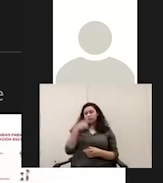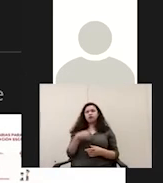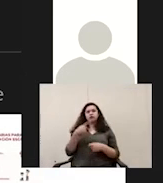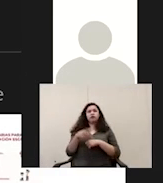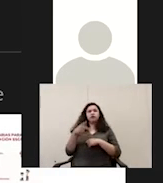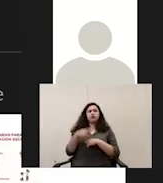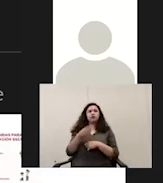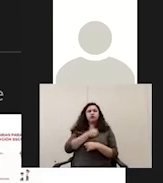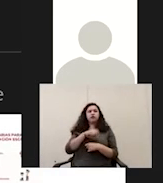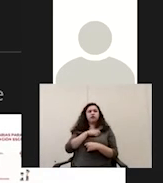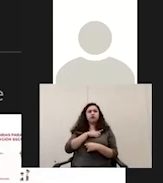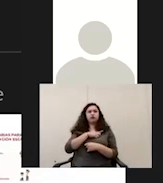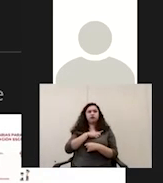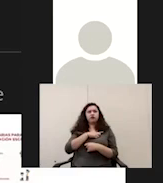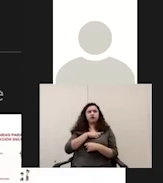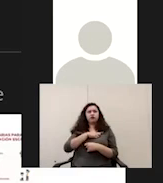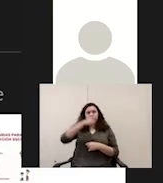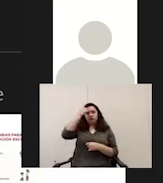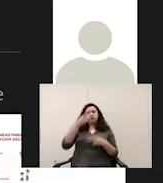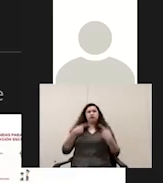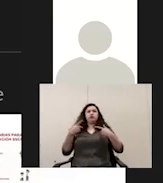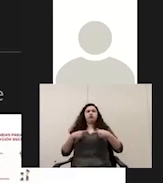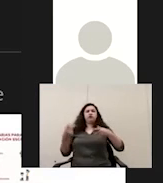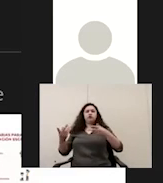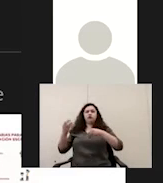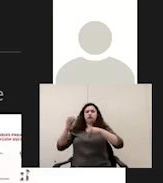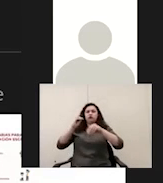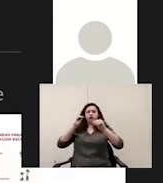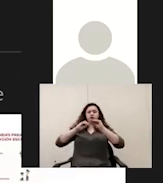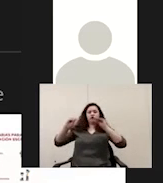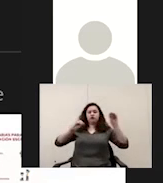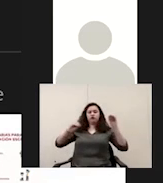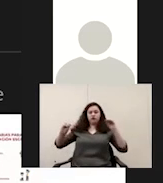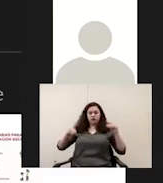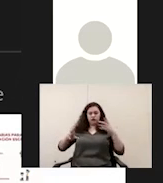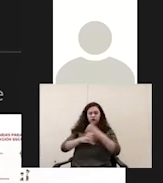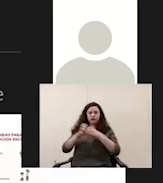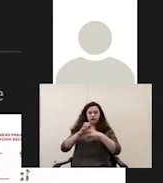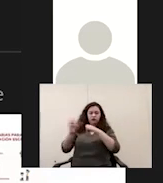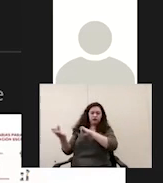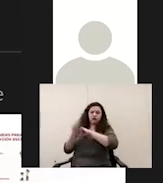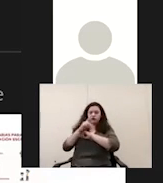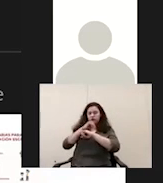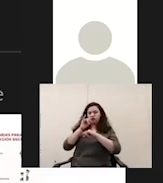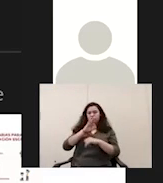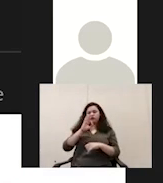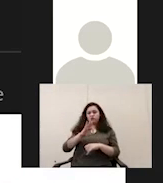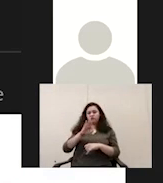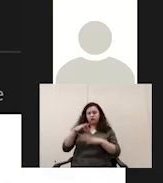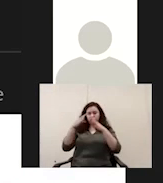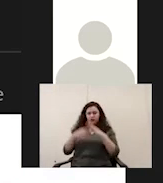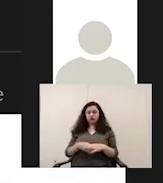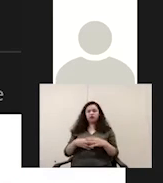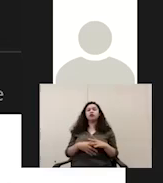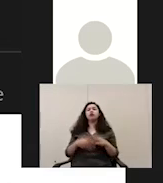que colocar al personal con su equipo de protección, hay que colocar las flechas unidireccionales, estaciones